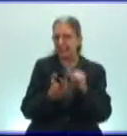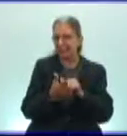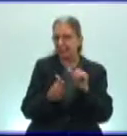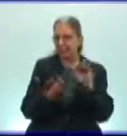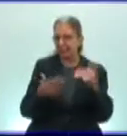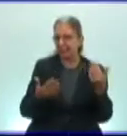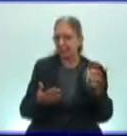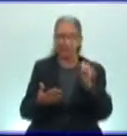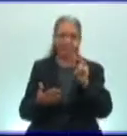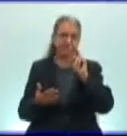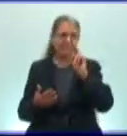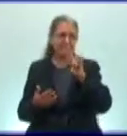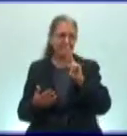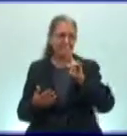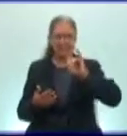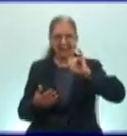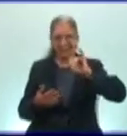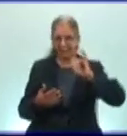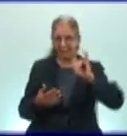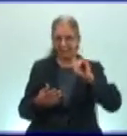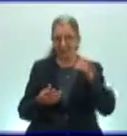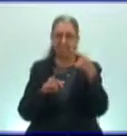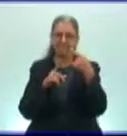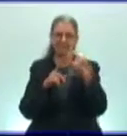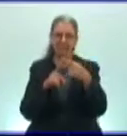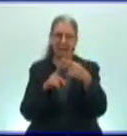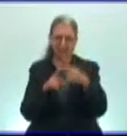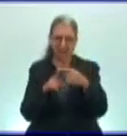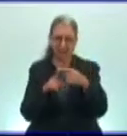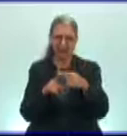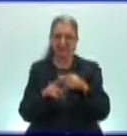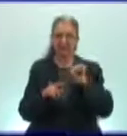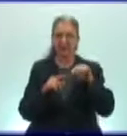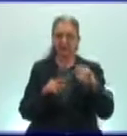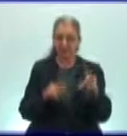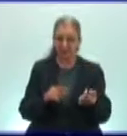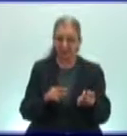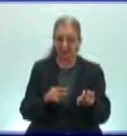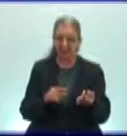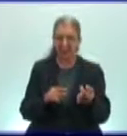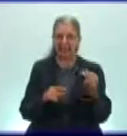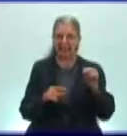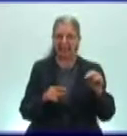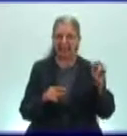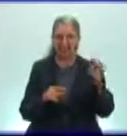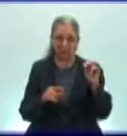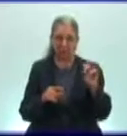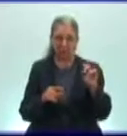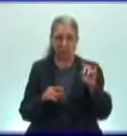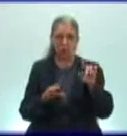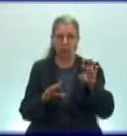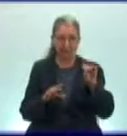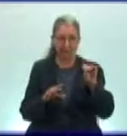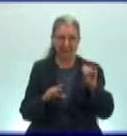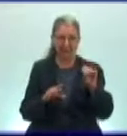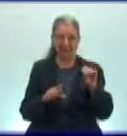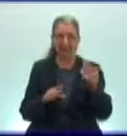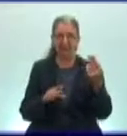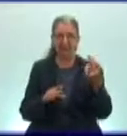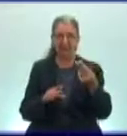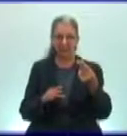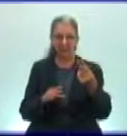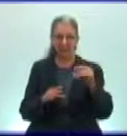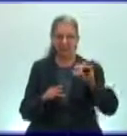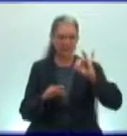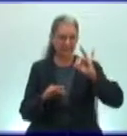información de su carga nuclear. En el nitrógeno nos dicen la cantidad de protones que hay en el núcleo. Y en el caso del